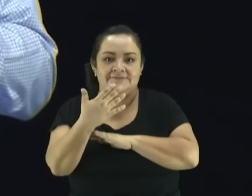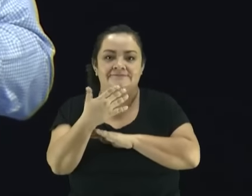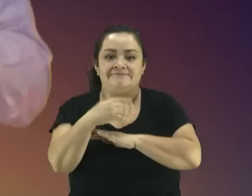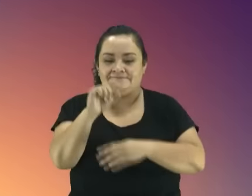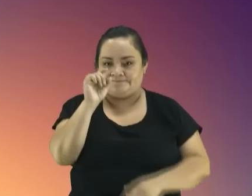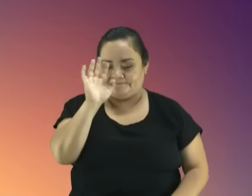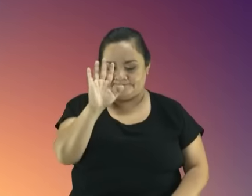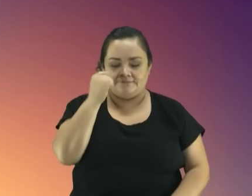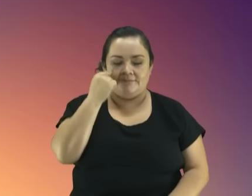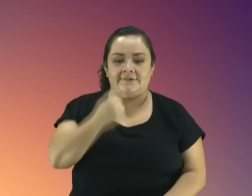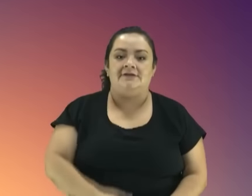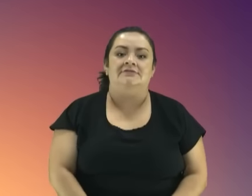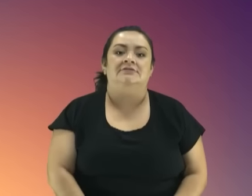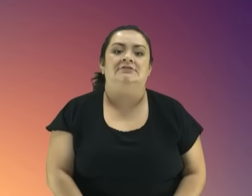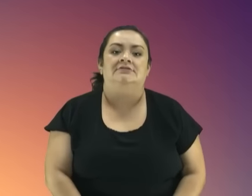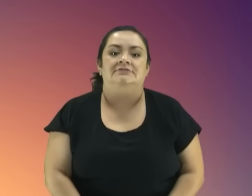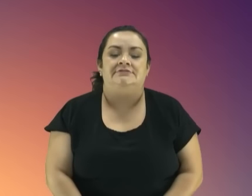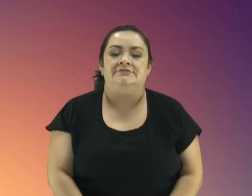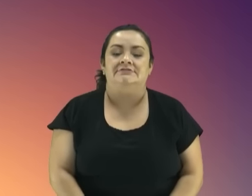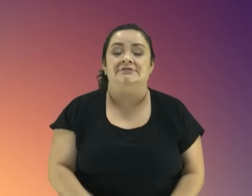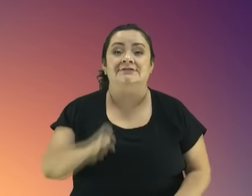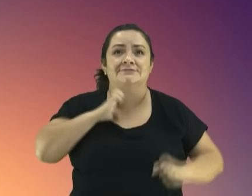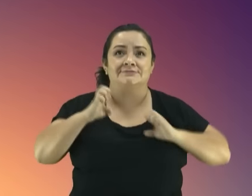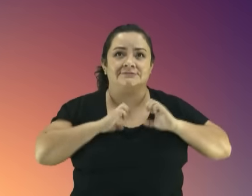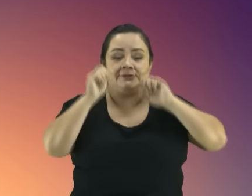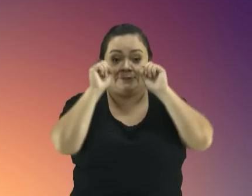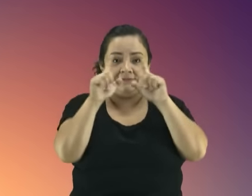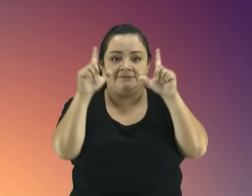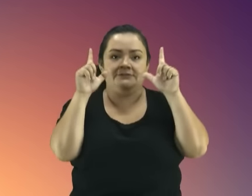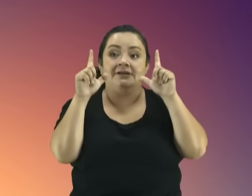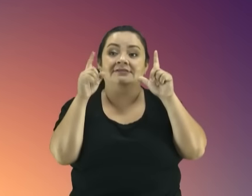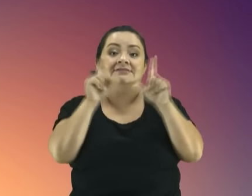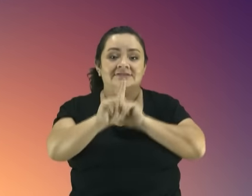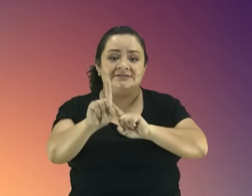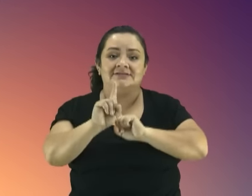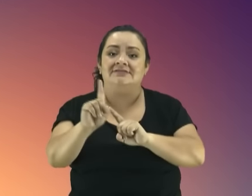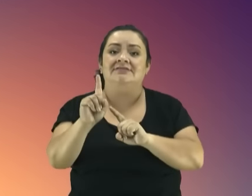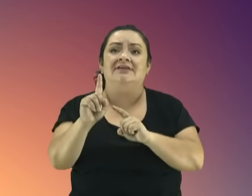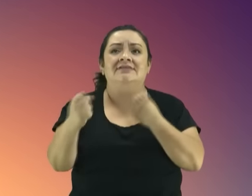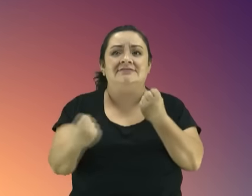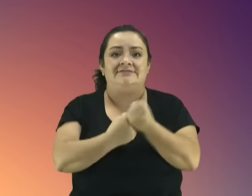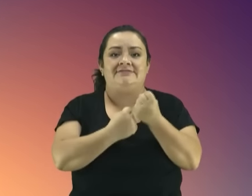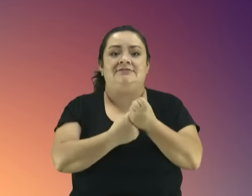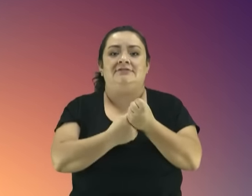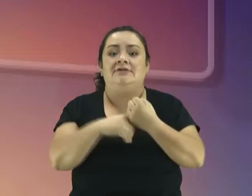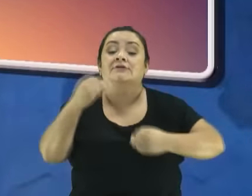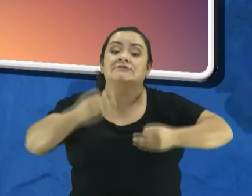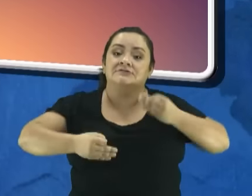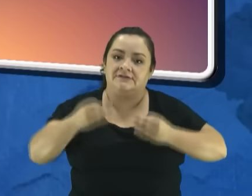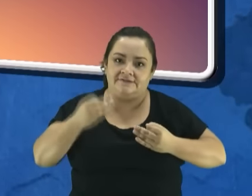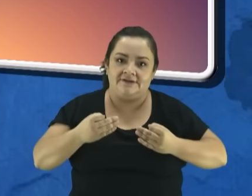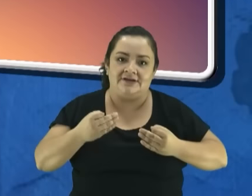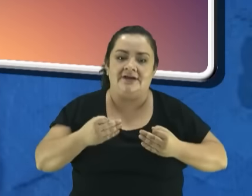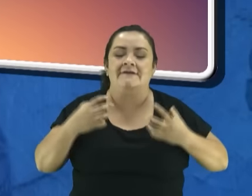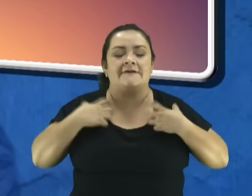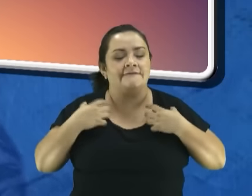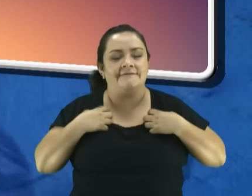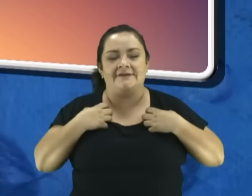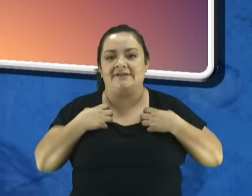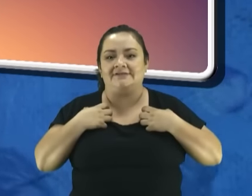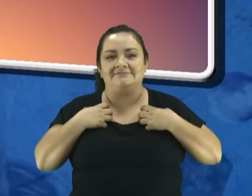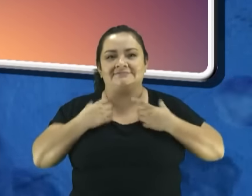dos puntos Este es el evangelio de Cristo el que te motiva el que te despierta el que te abraza el que te guía el que te restaura el que te justifica el que te dará vida después de la